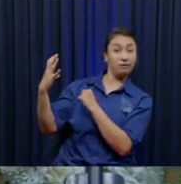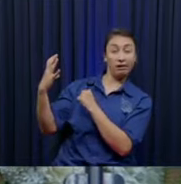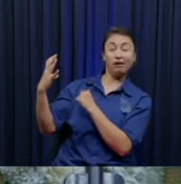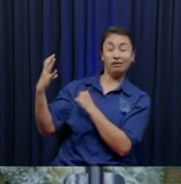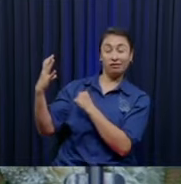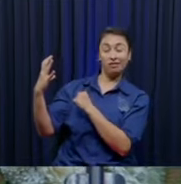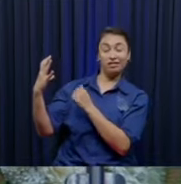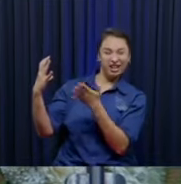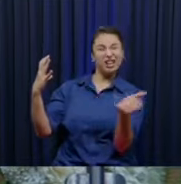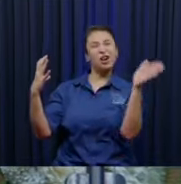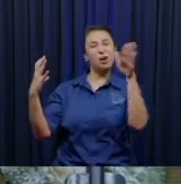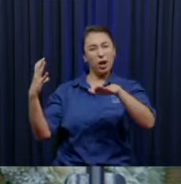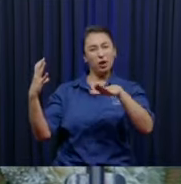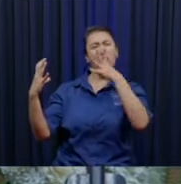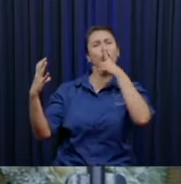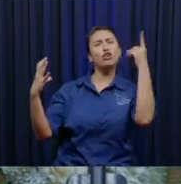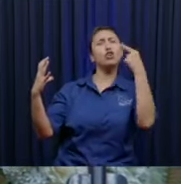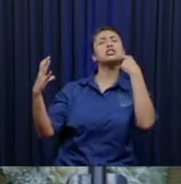y vio Dios